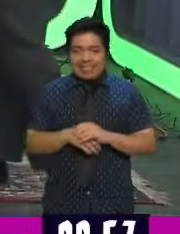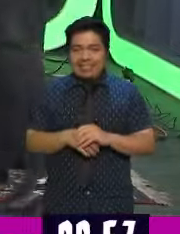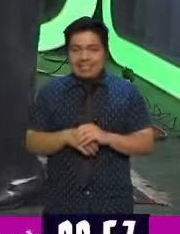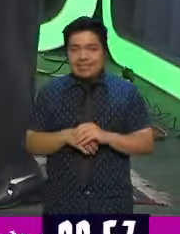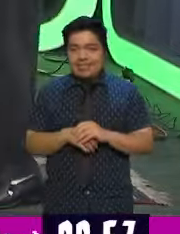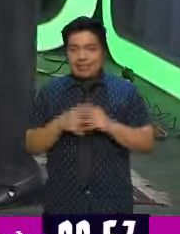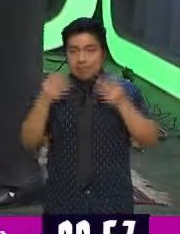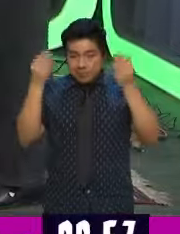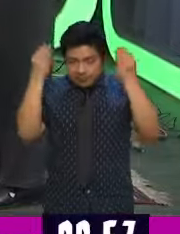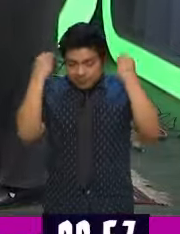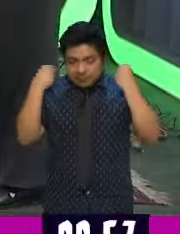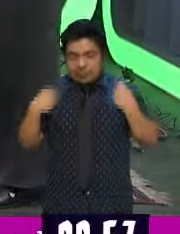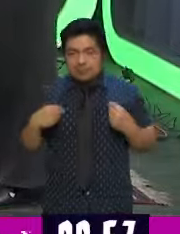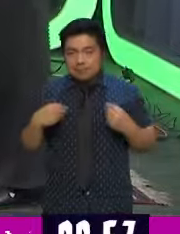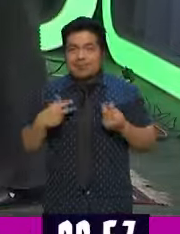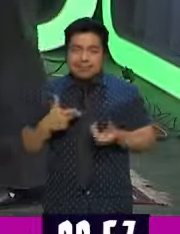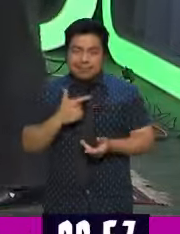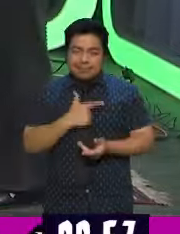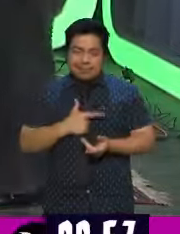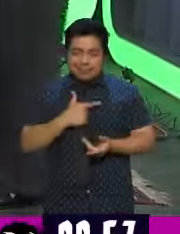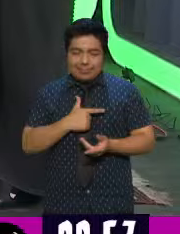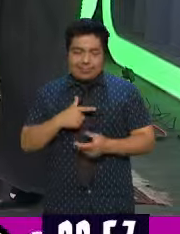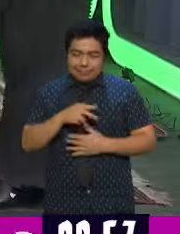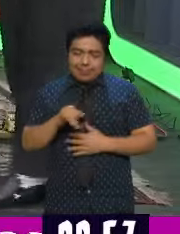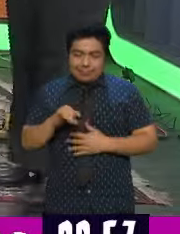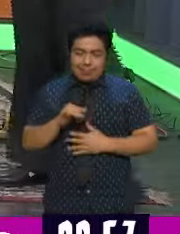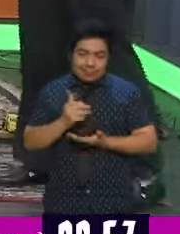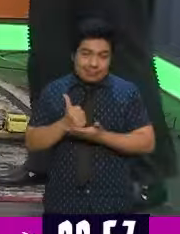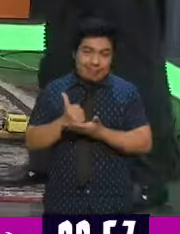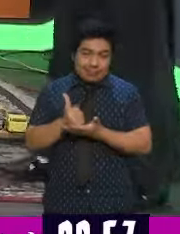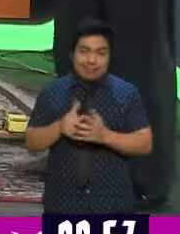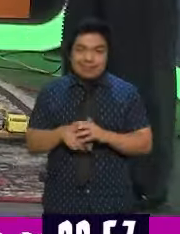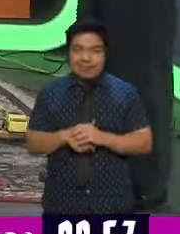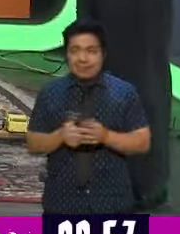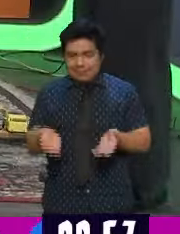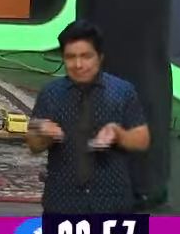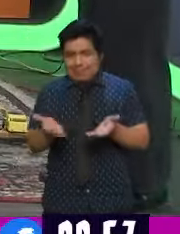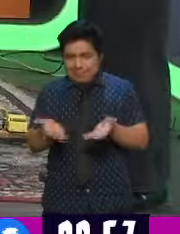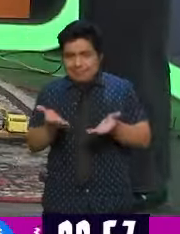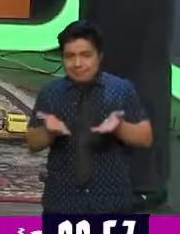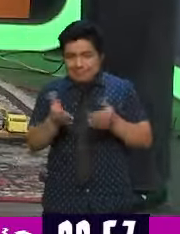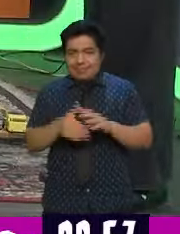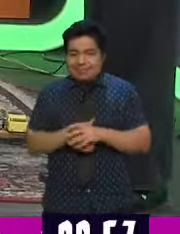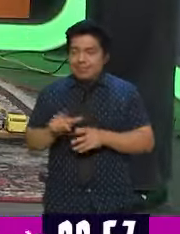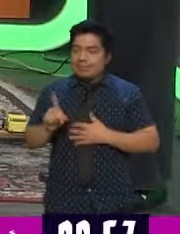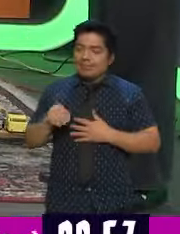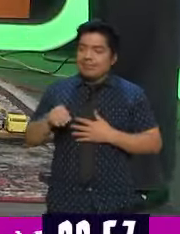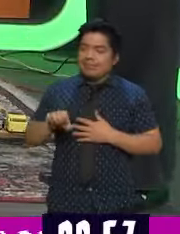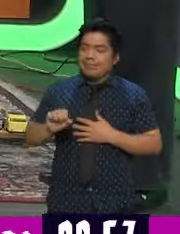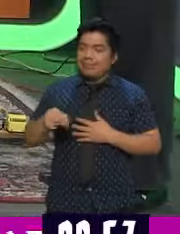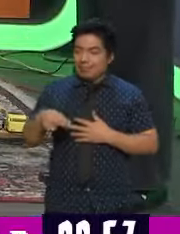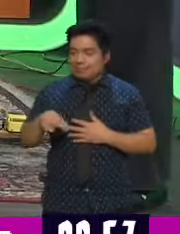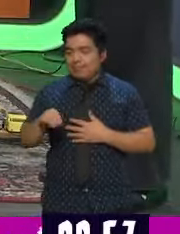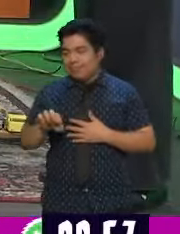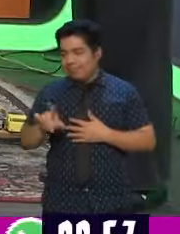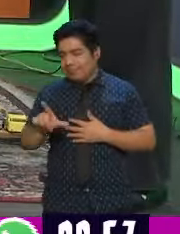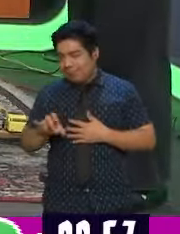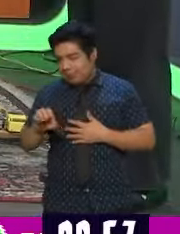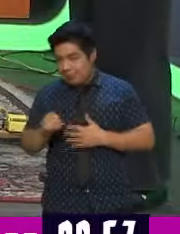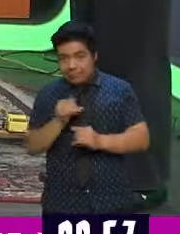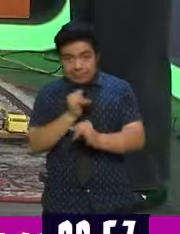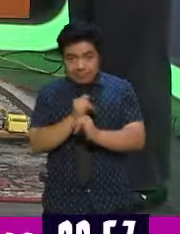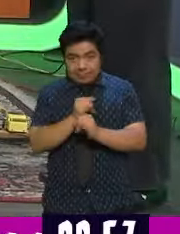El cabello largo es, yo creo, que lo que ayuda. Exactamente. Sígale pues, entonces. Dimensión Exilio. En todas las plataformas,